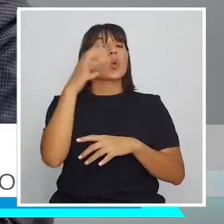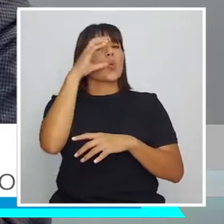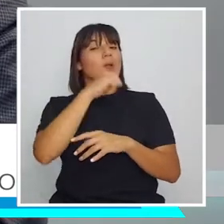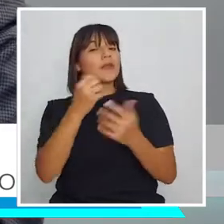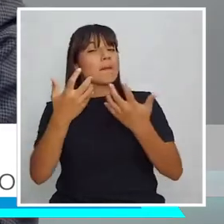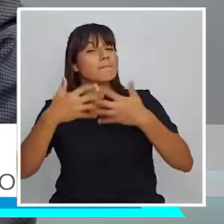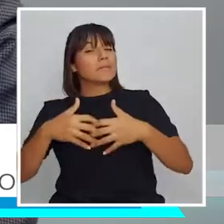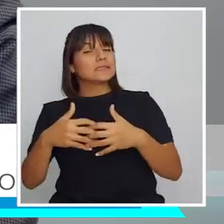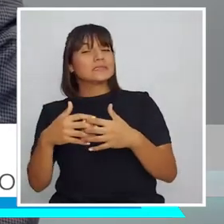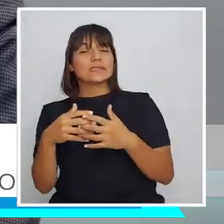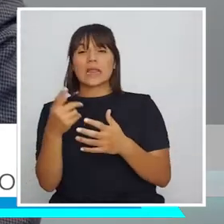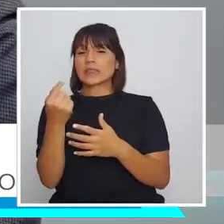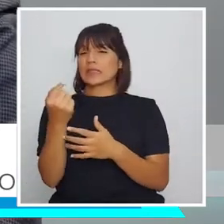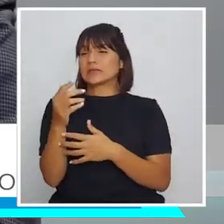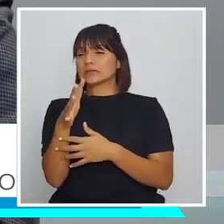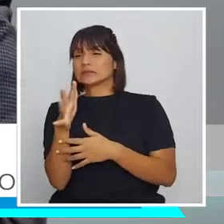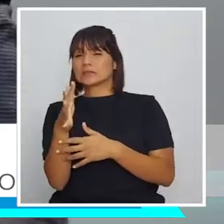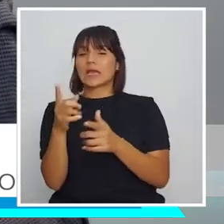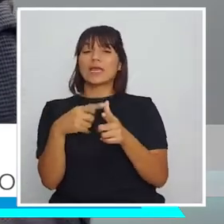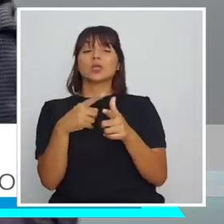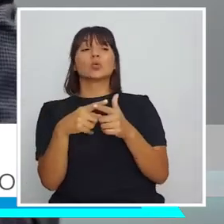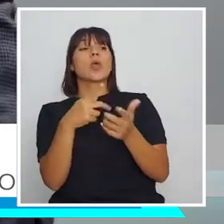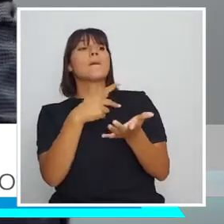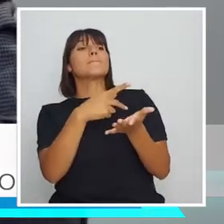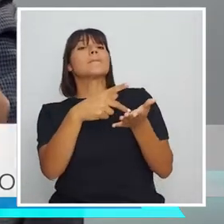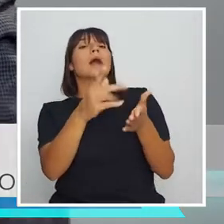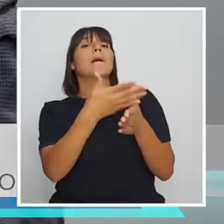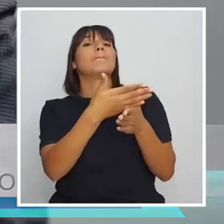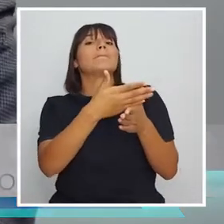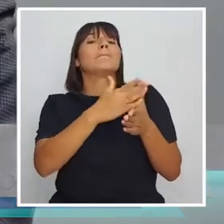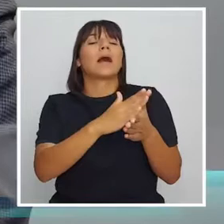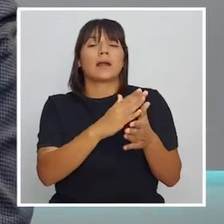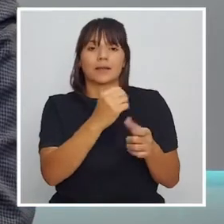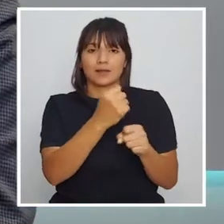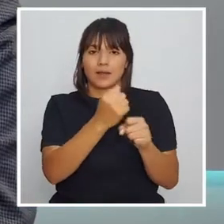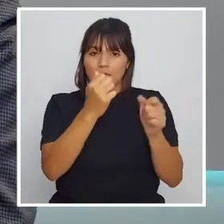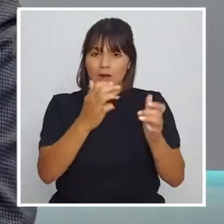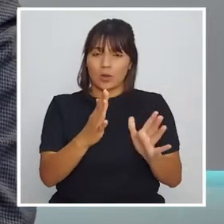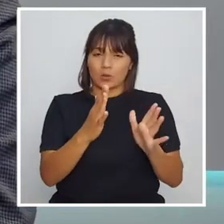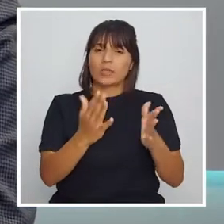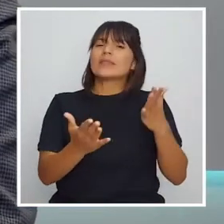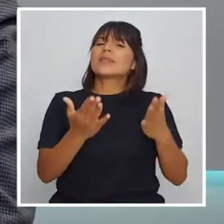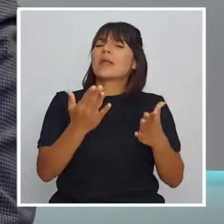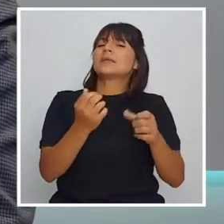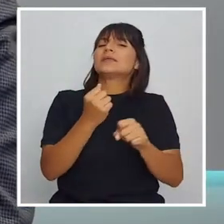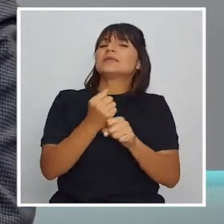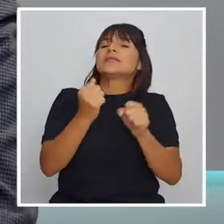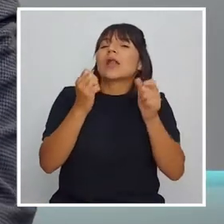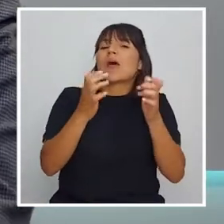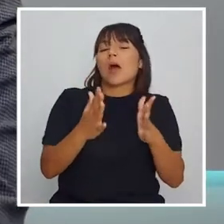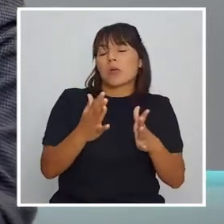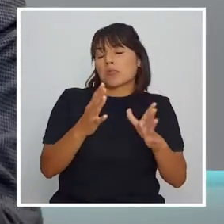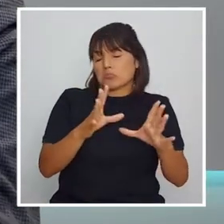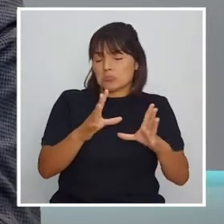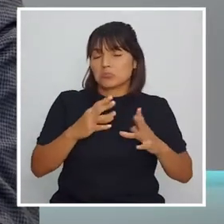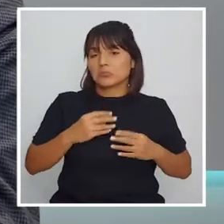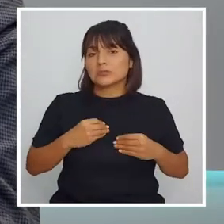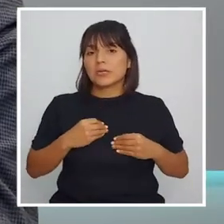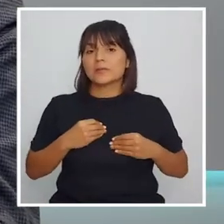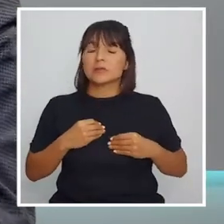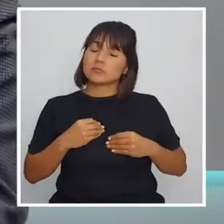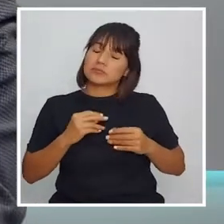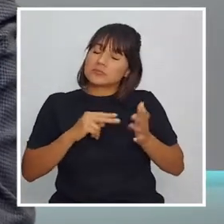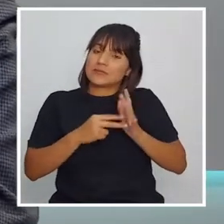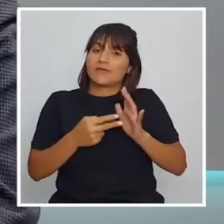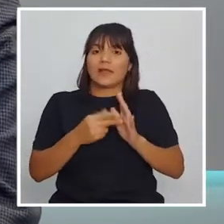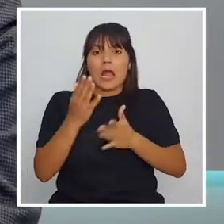hacen un adelantico al trabajador. Puede ser que el trabajador esté dispuesto a aceptar, algo es algo, pero la obligación de